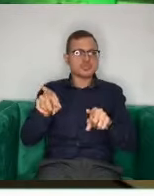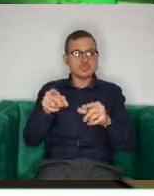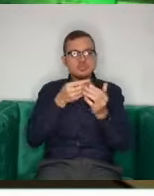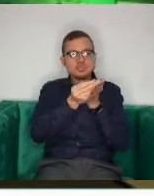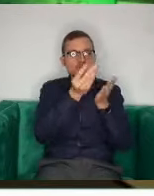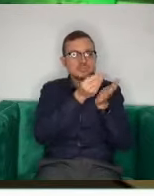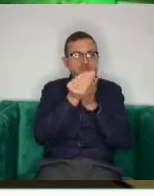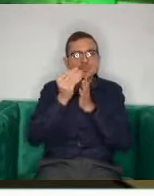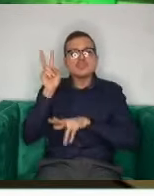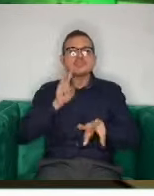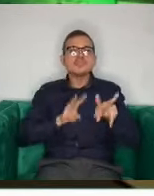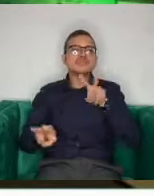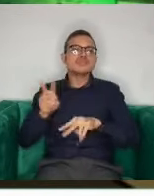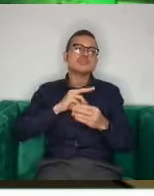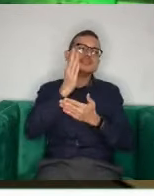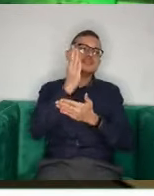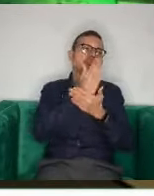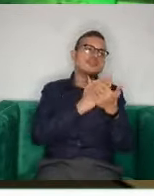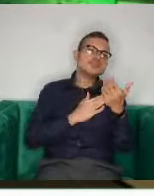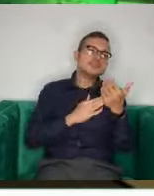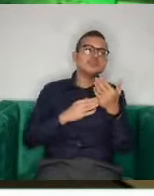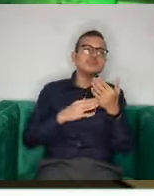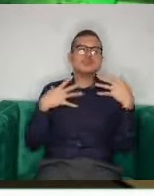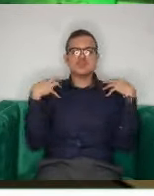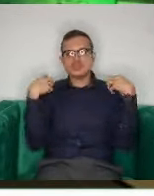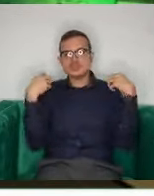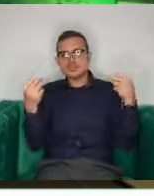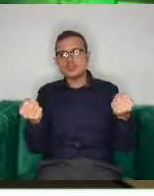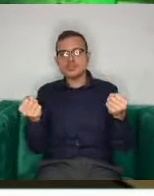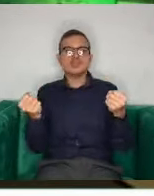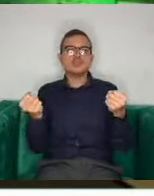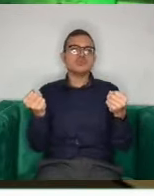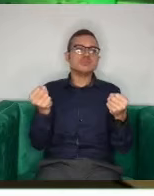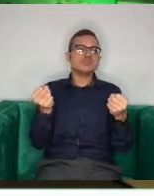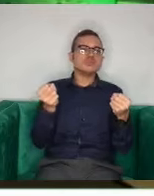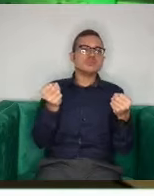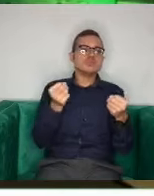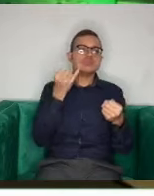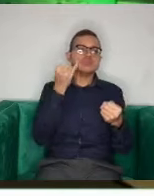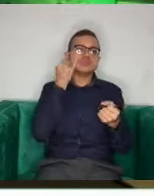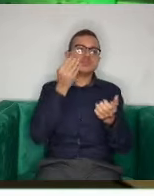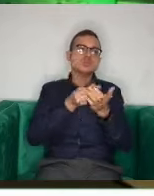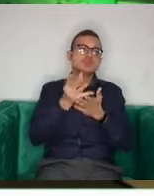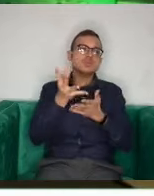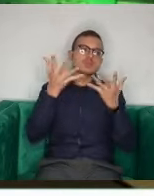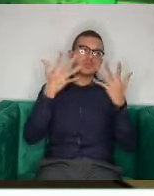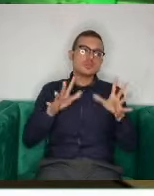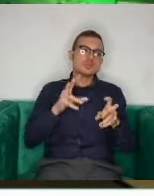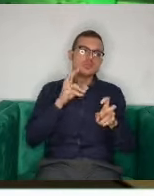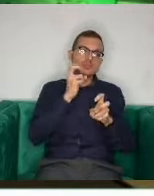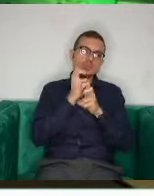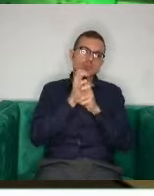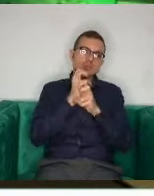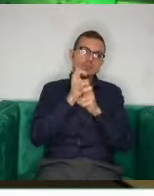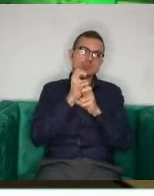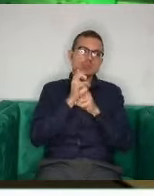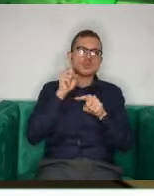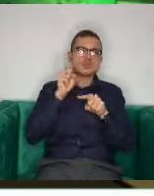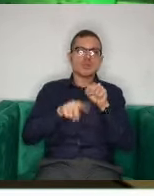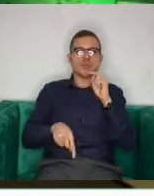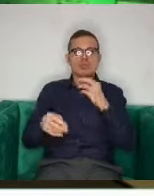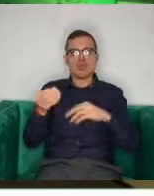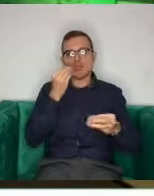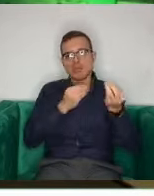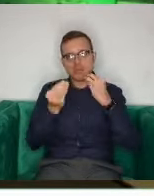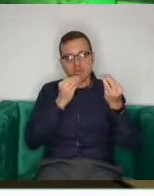bien difícil mantener esa el poder de voluntad de abrir la nevera. Y eso pasa